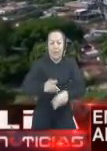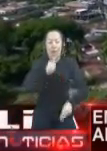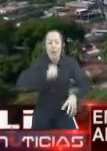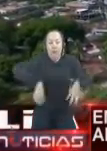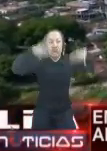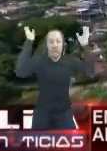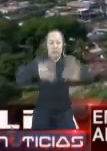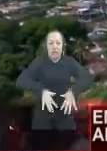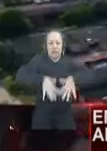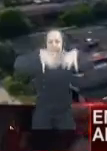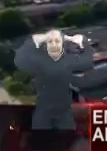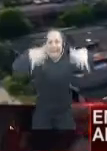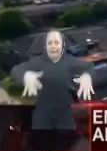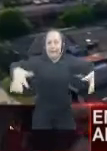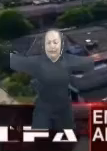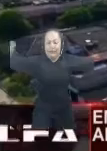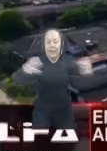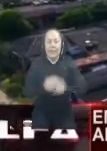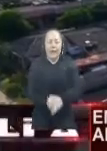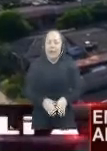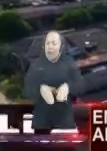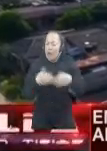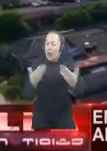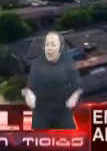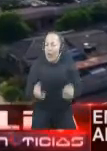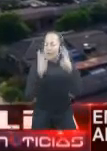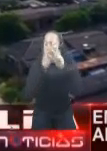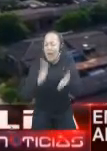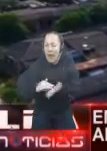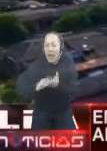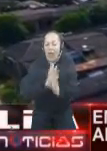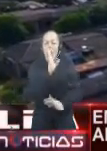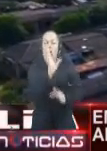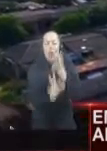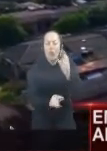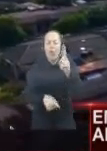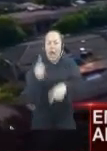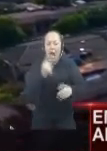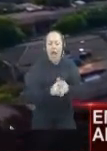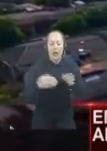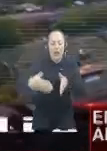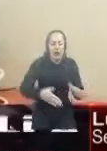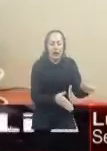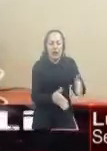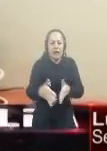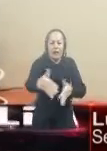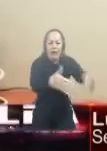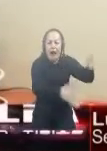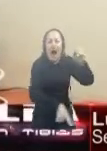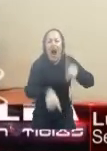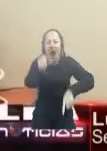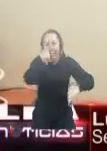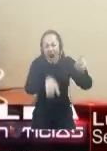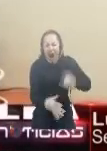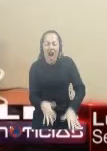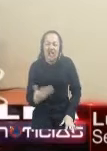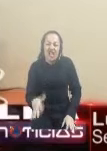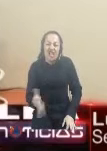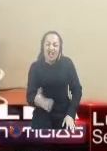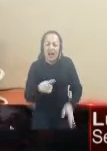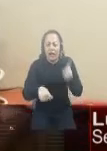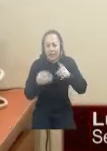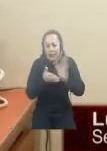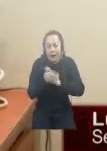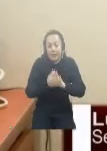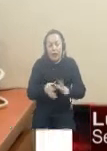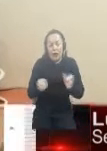El tema de mantenimiento y de protección de algunas de las vías que actualmente están muy deterioradas sería parte